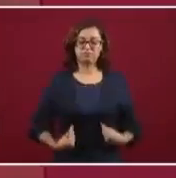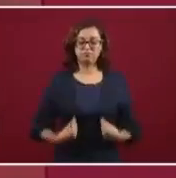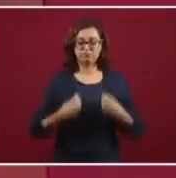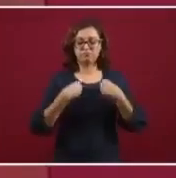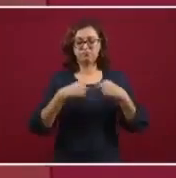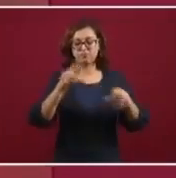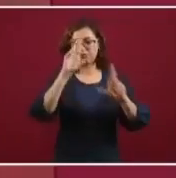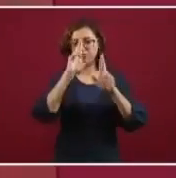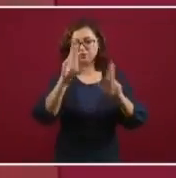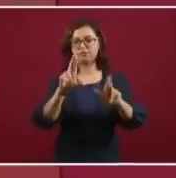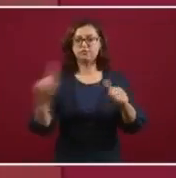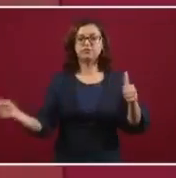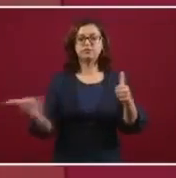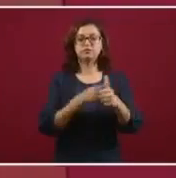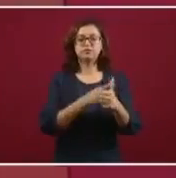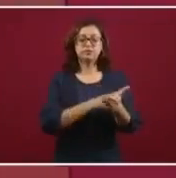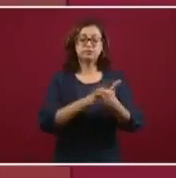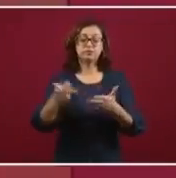respeto a los derechos humanos,